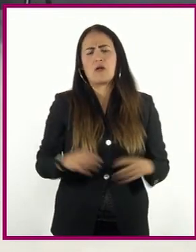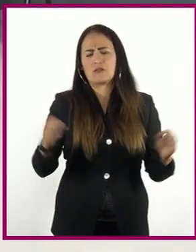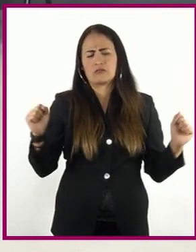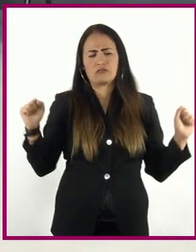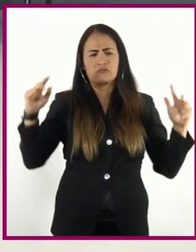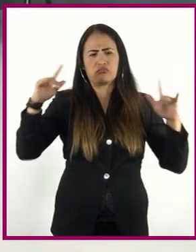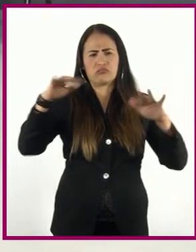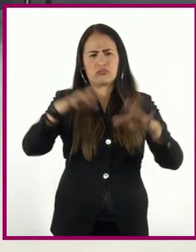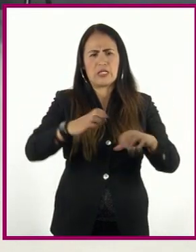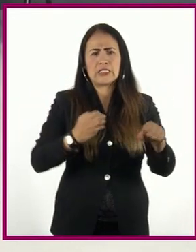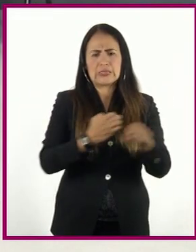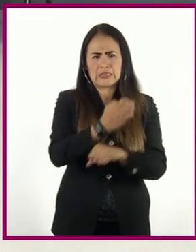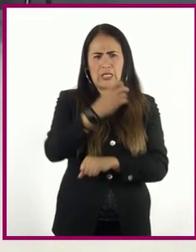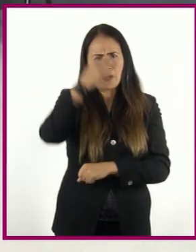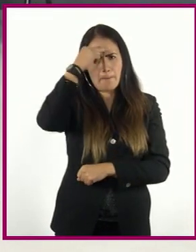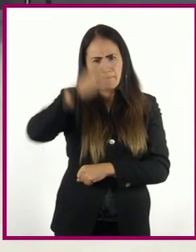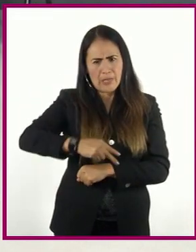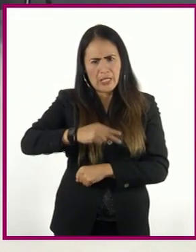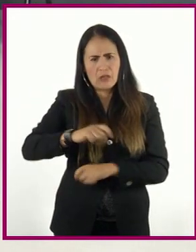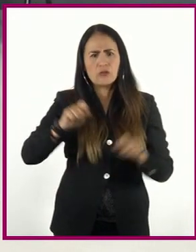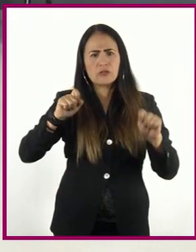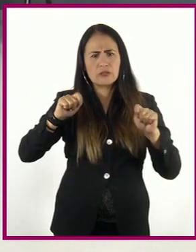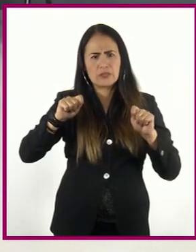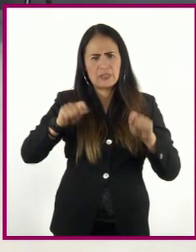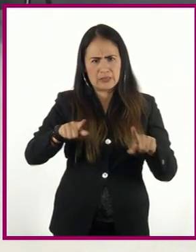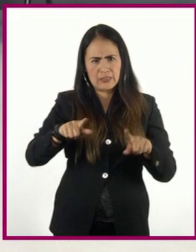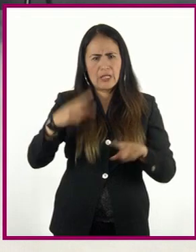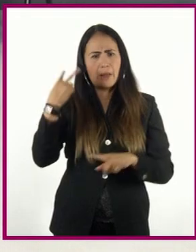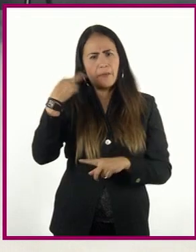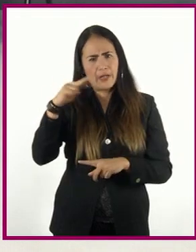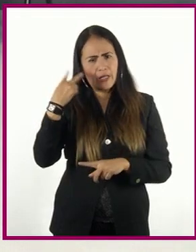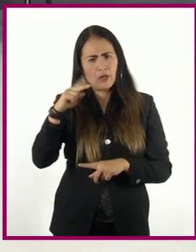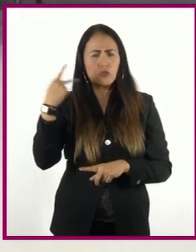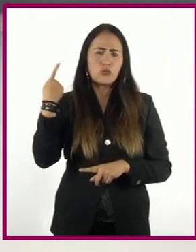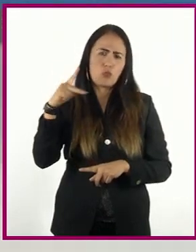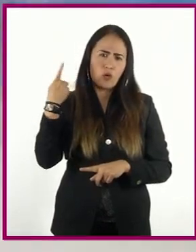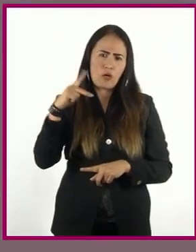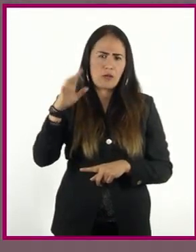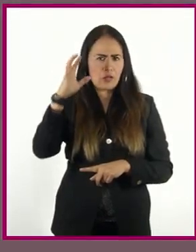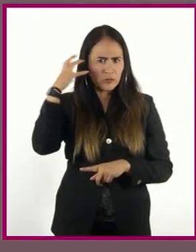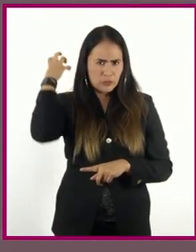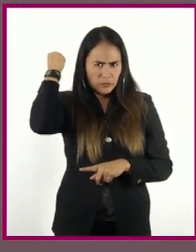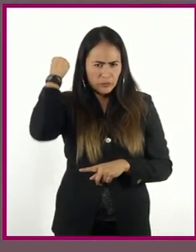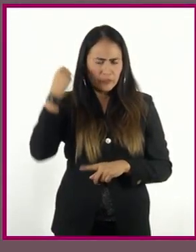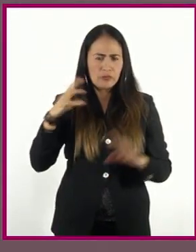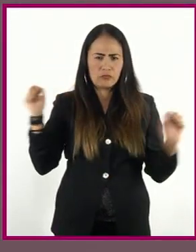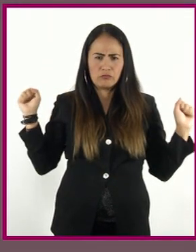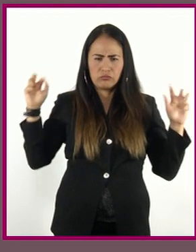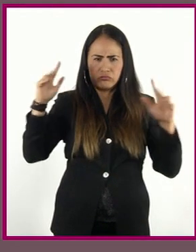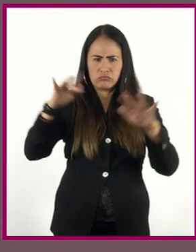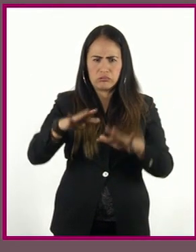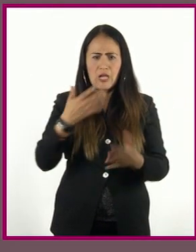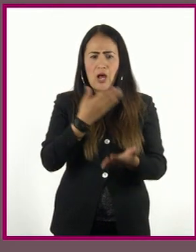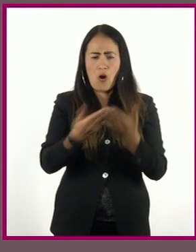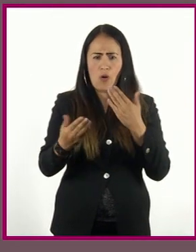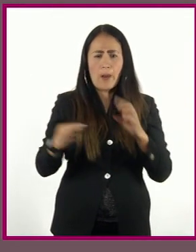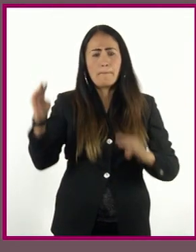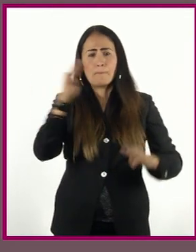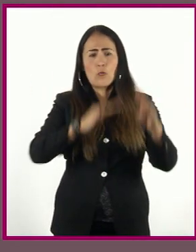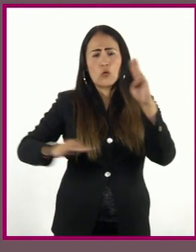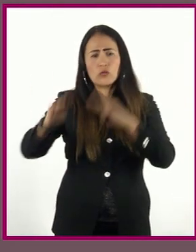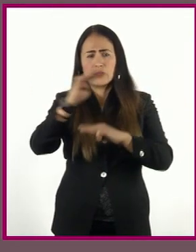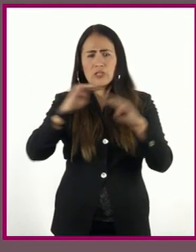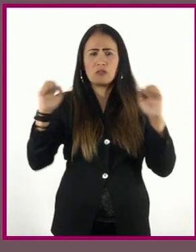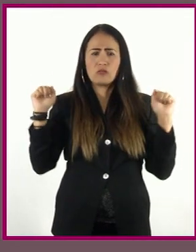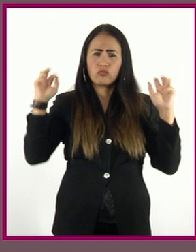regiones de los estados de México, Tlaxcala, Veracruz, Puebla y Morelos, que en la actualidad suben a las montañas